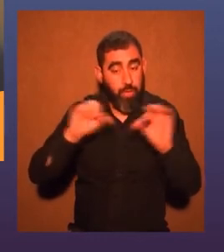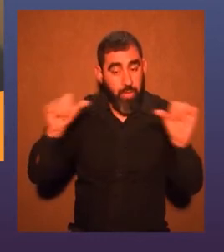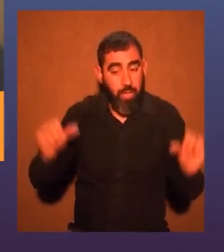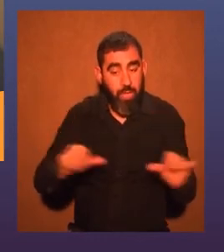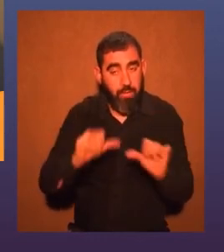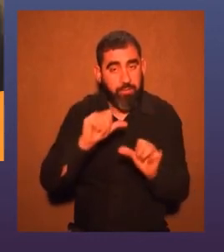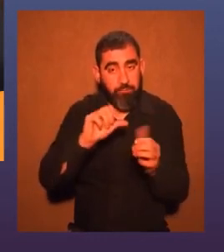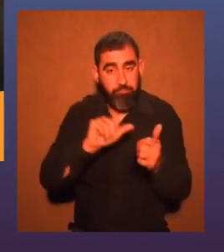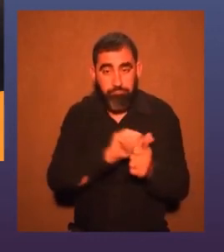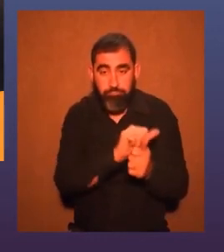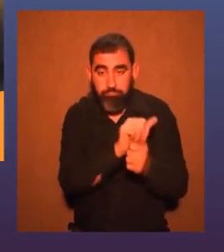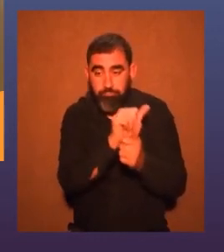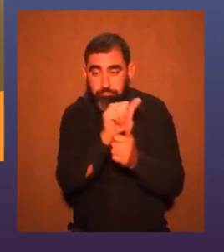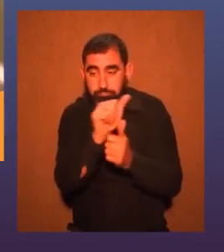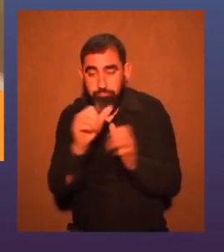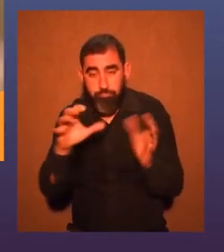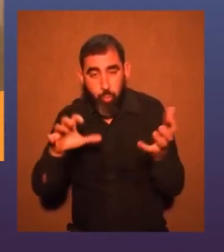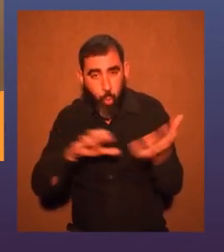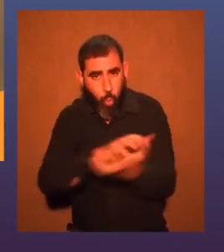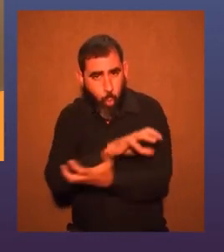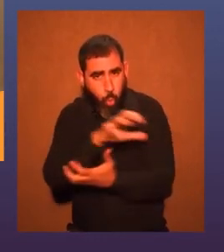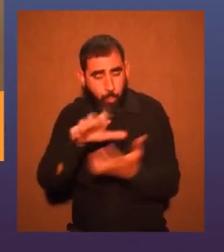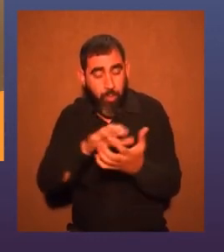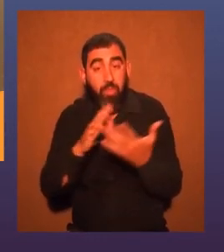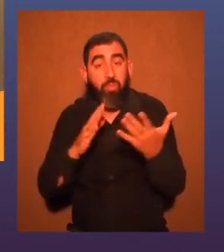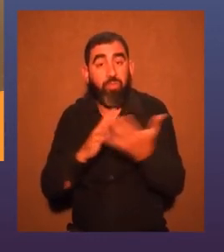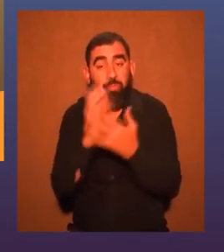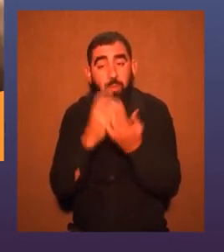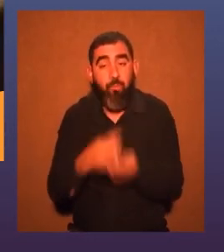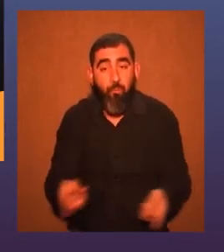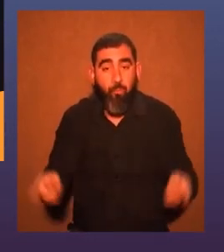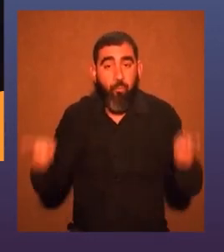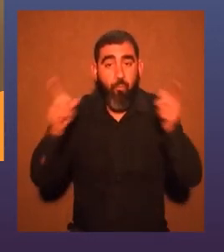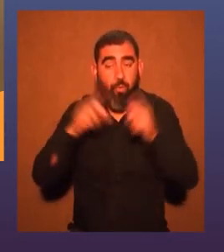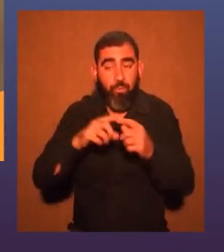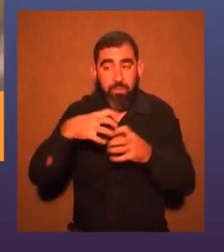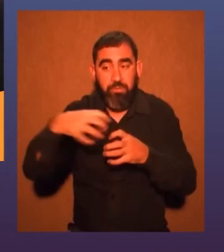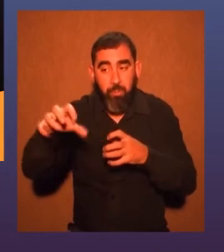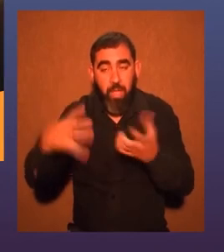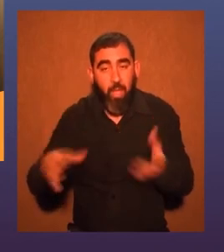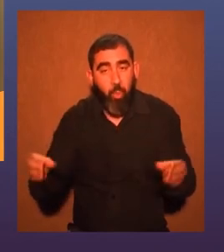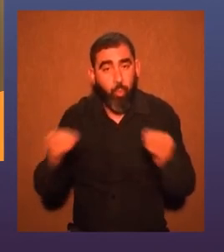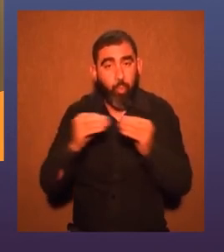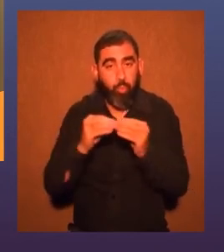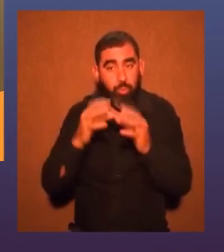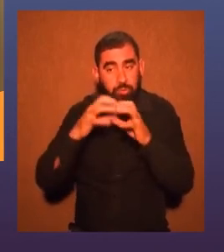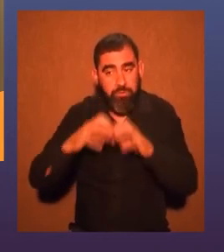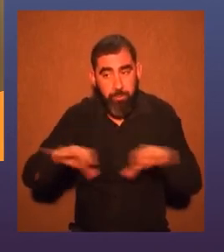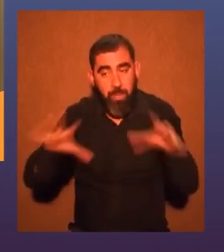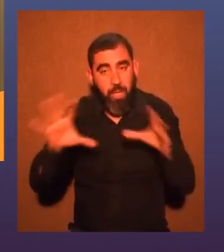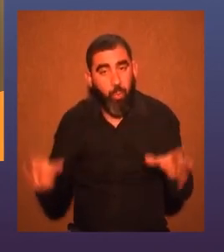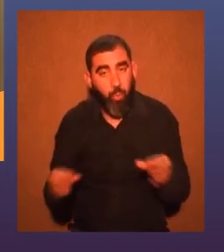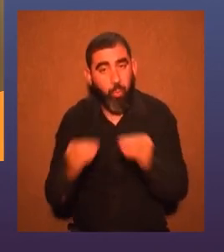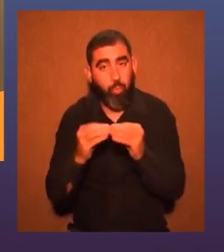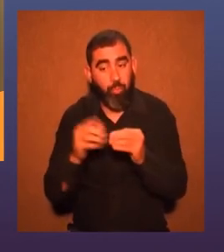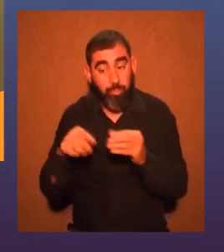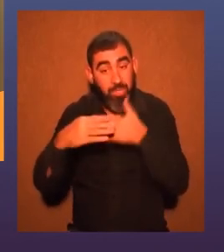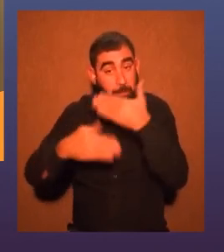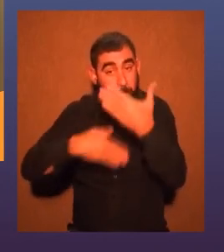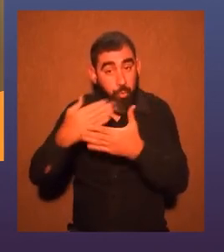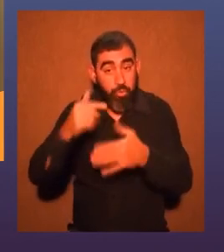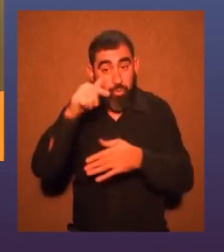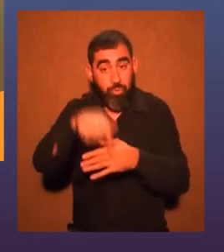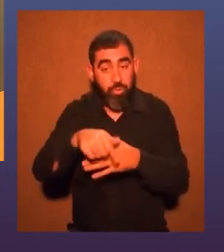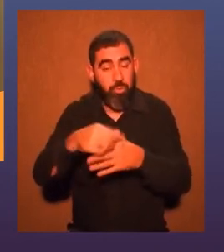ahí un equilibrio cada vez más complejo. Y siempre volvemos, ¿no? Nos separamos y nos volvemos a unir. Yo creo que este proceso en particular de La Tregua